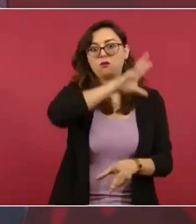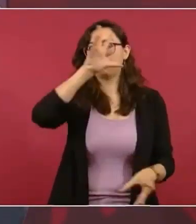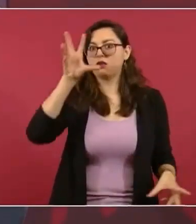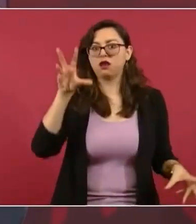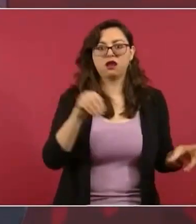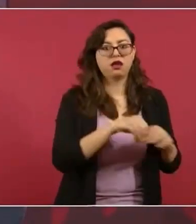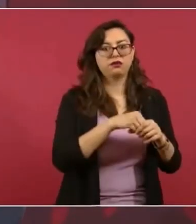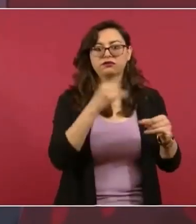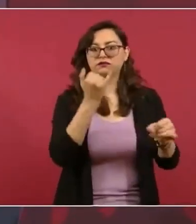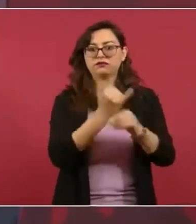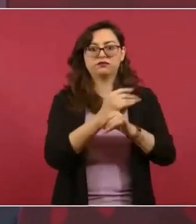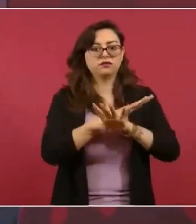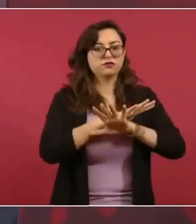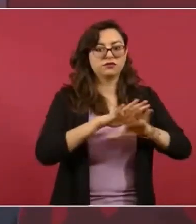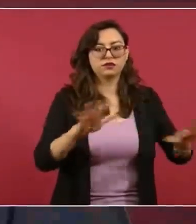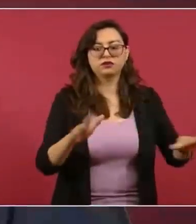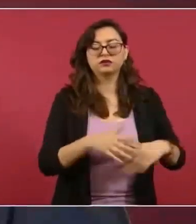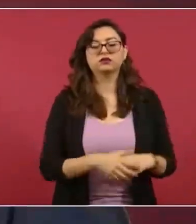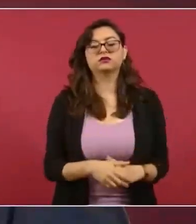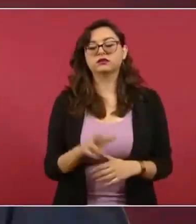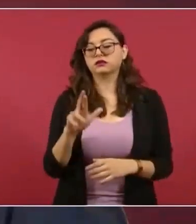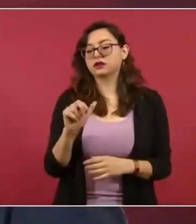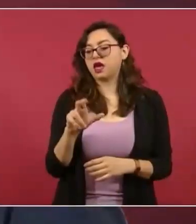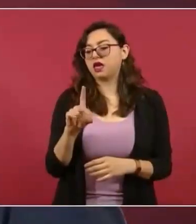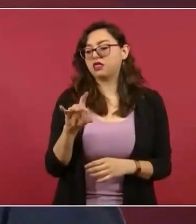y Radio Fórmula